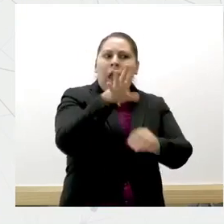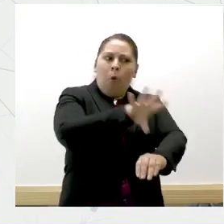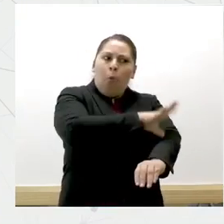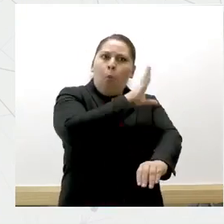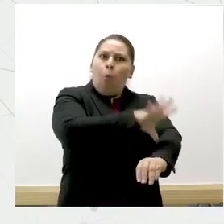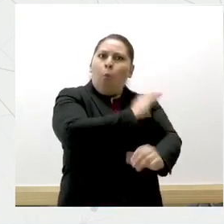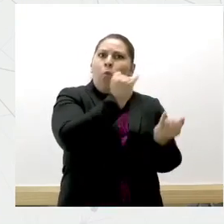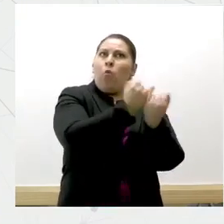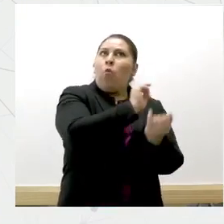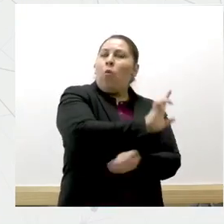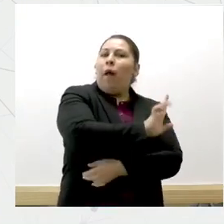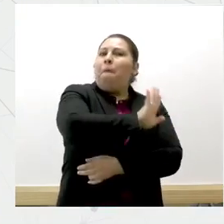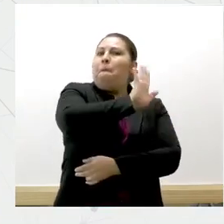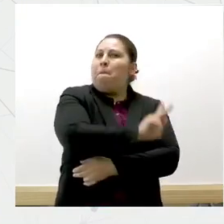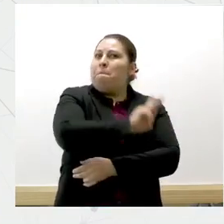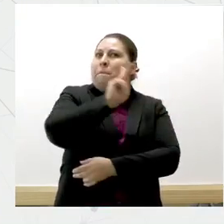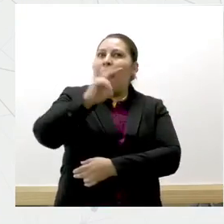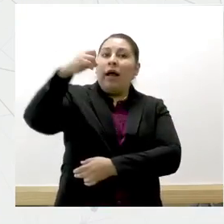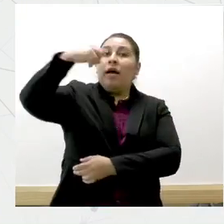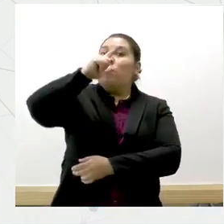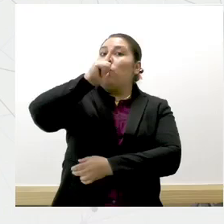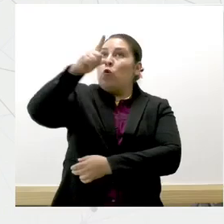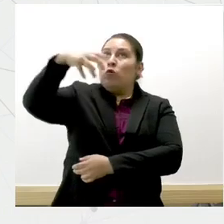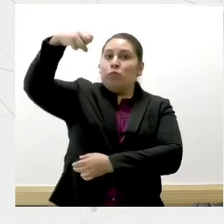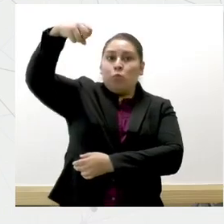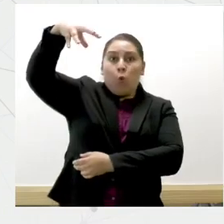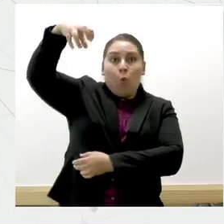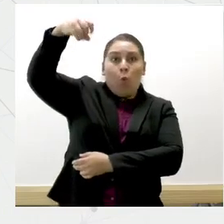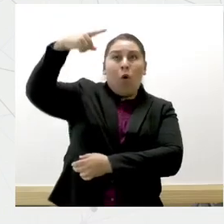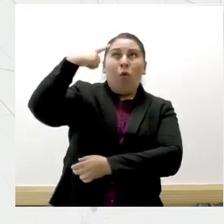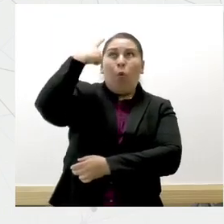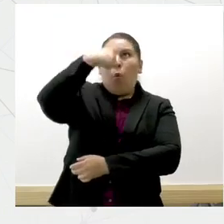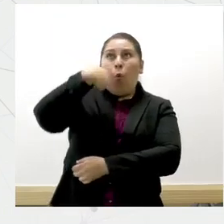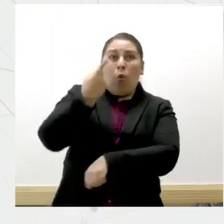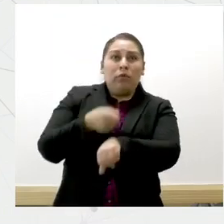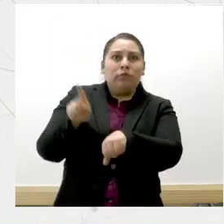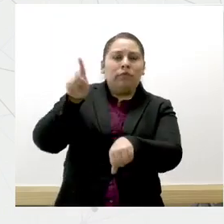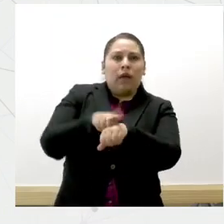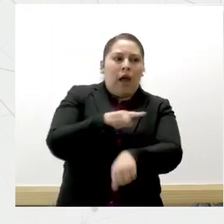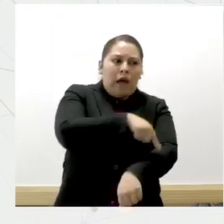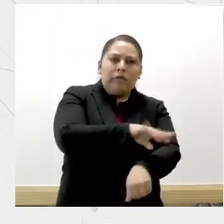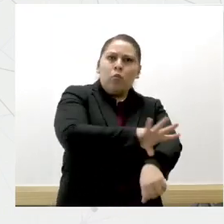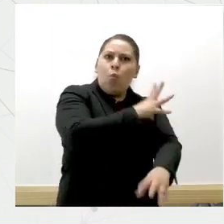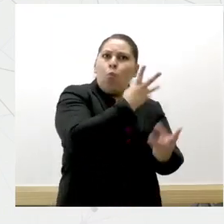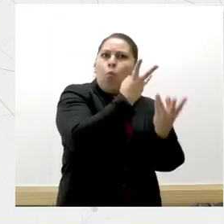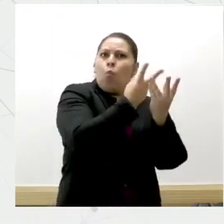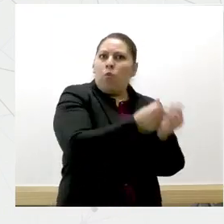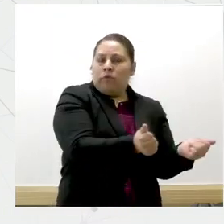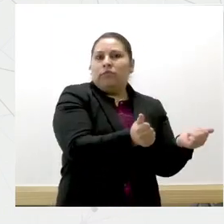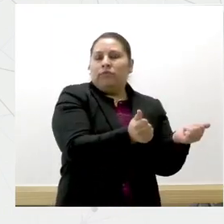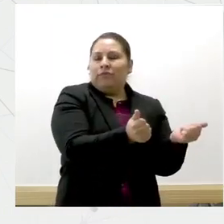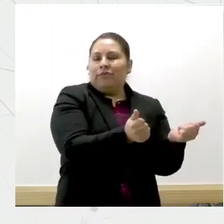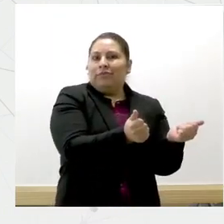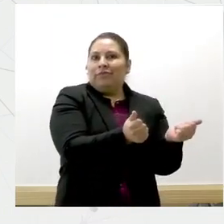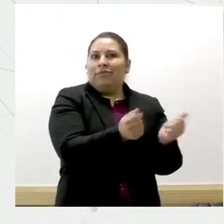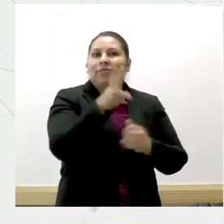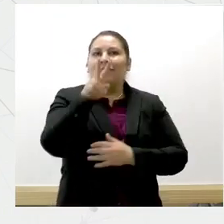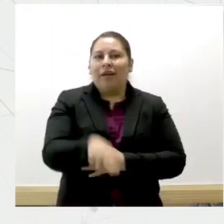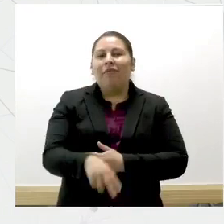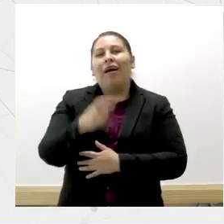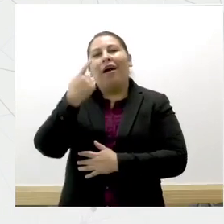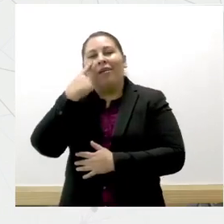encendida durante 24 horas, ¿no? Claro, ya no veamos lo que es los modelos de entrenamiento del lenguaje natural, ChatGPT y